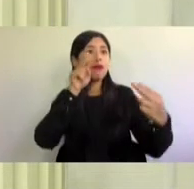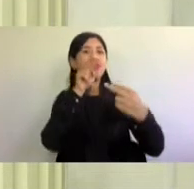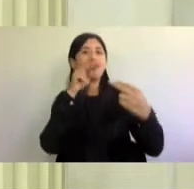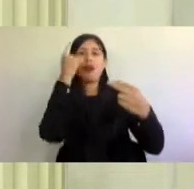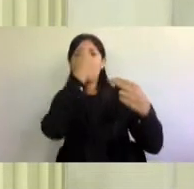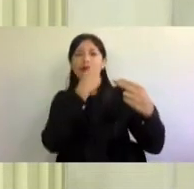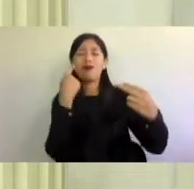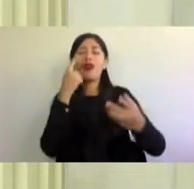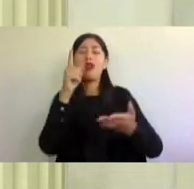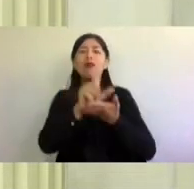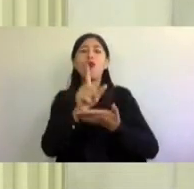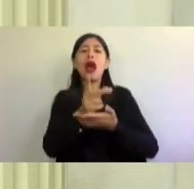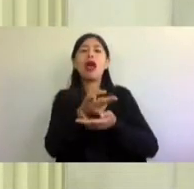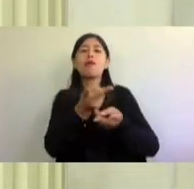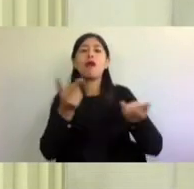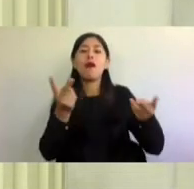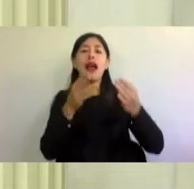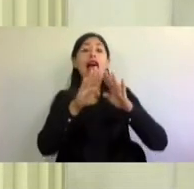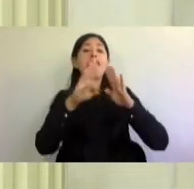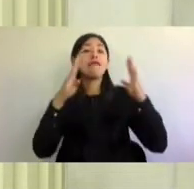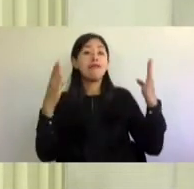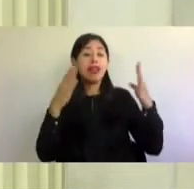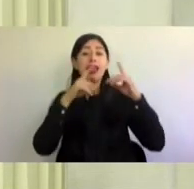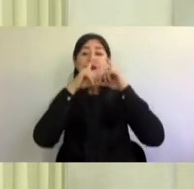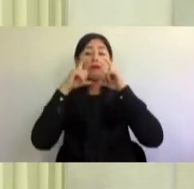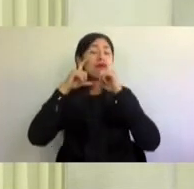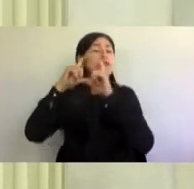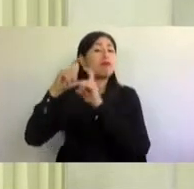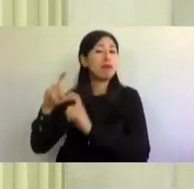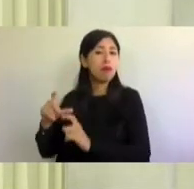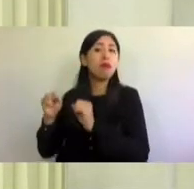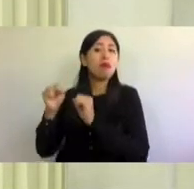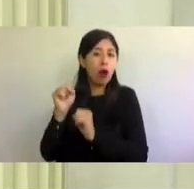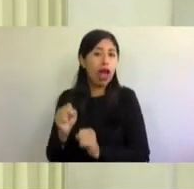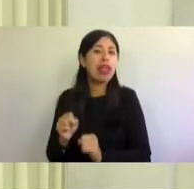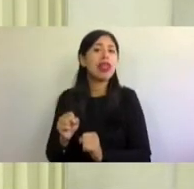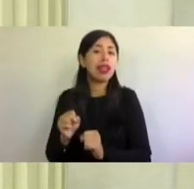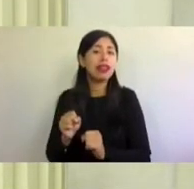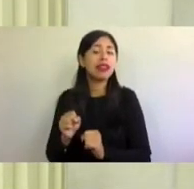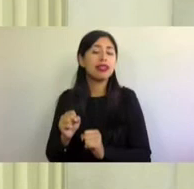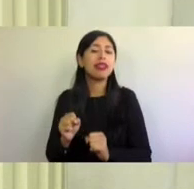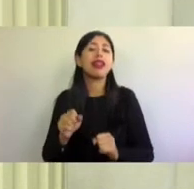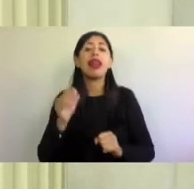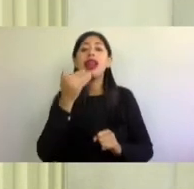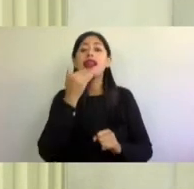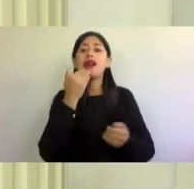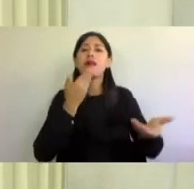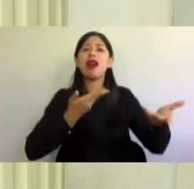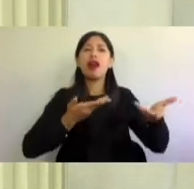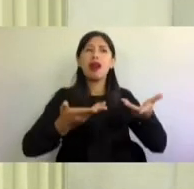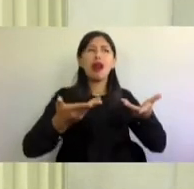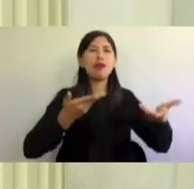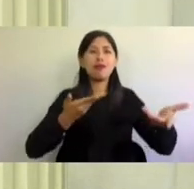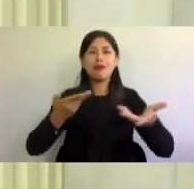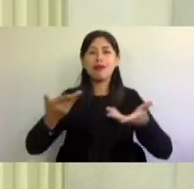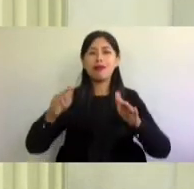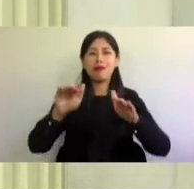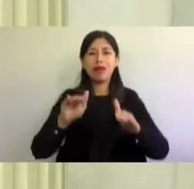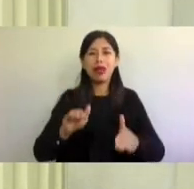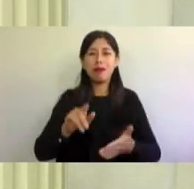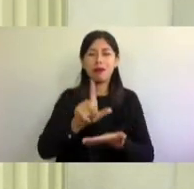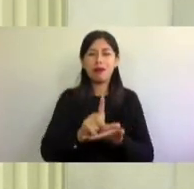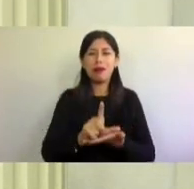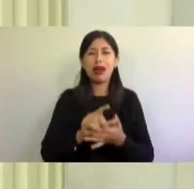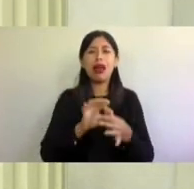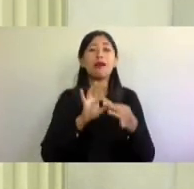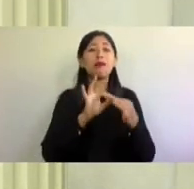abiertos porque se levanta el uso de mascarilla y compartir el mismo espacio muchísimas gracias por